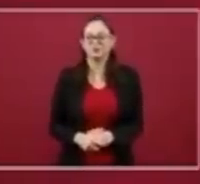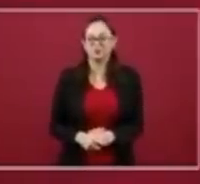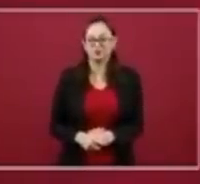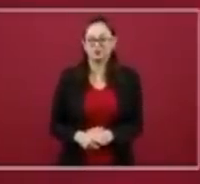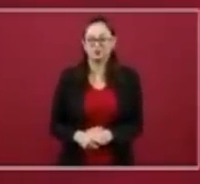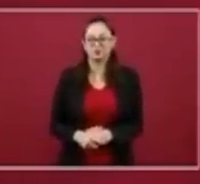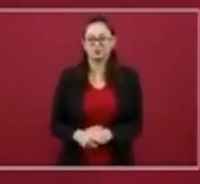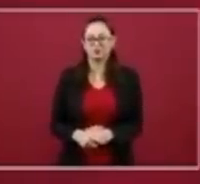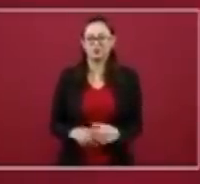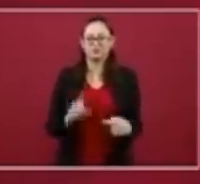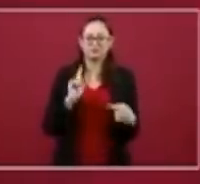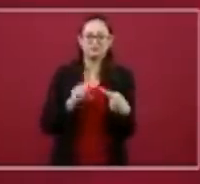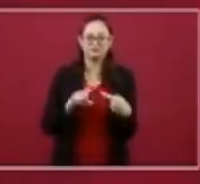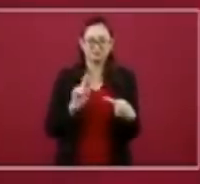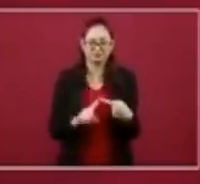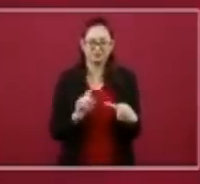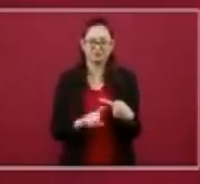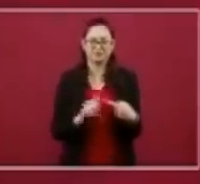Acerca de lo primero, miren,